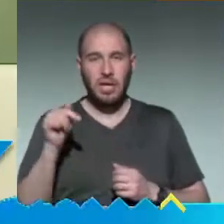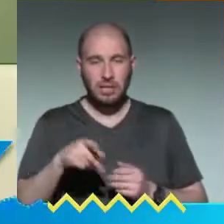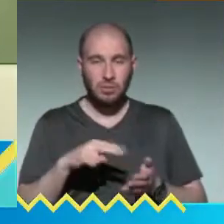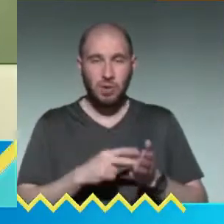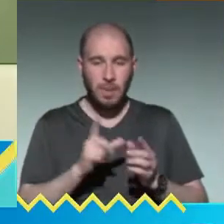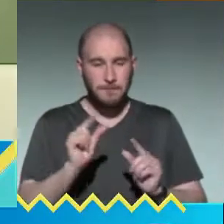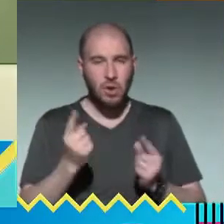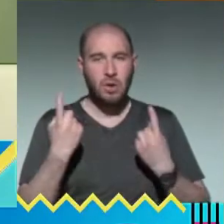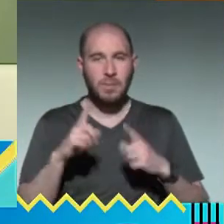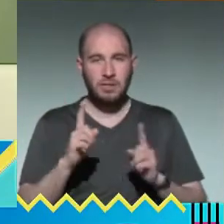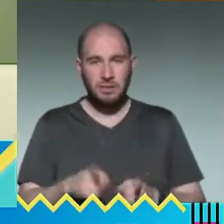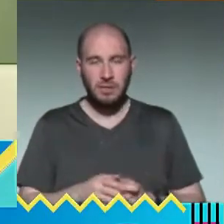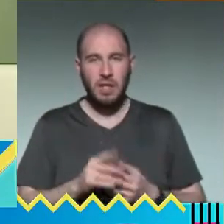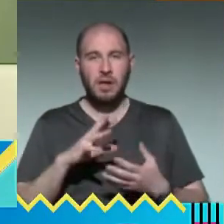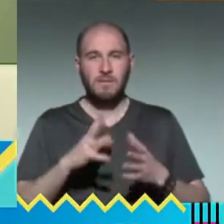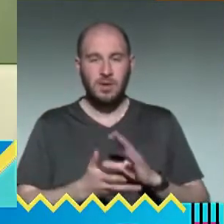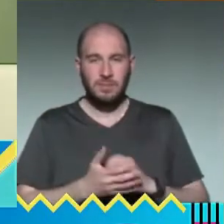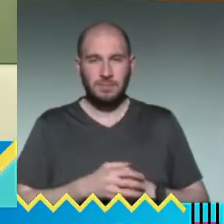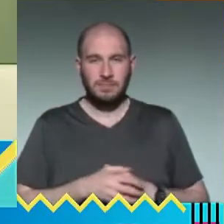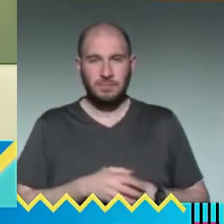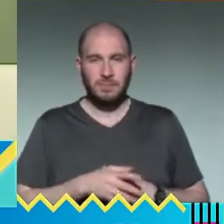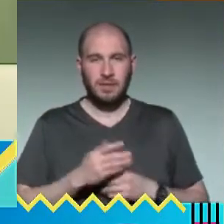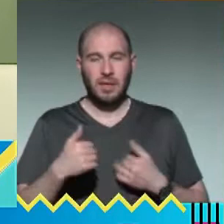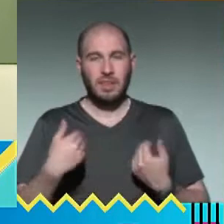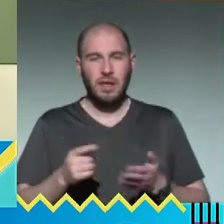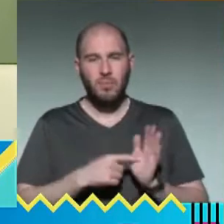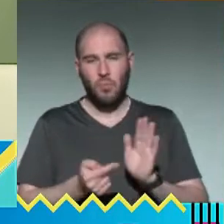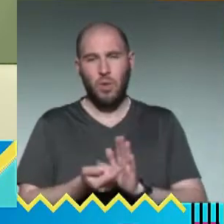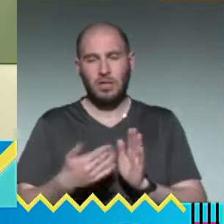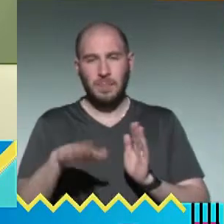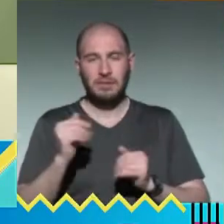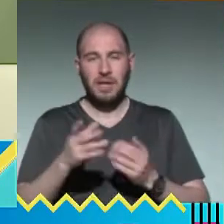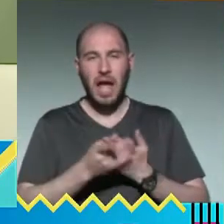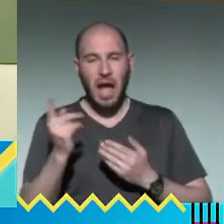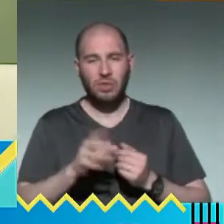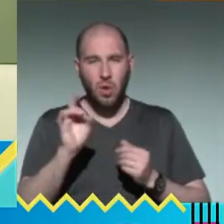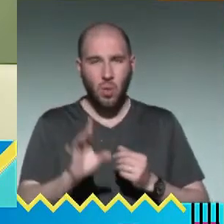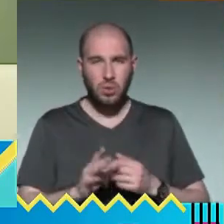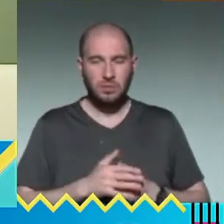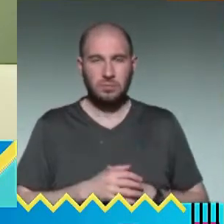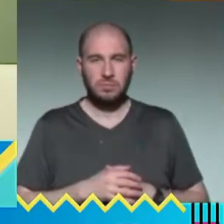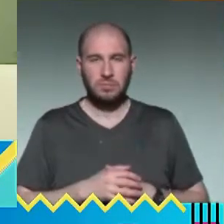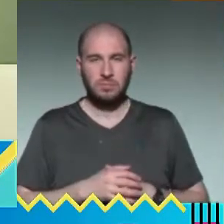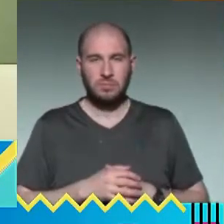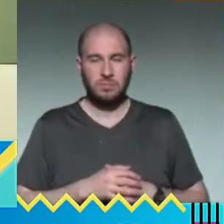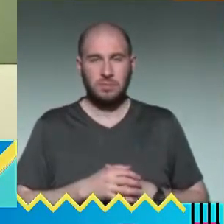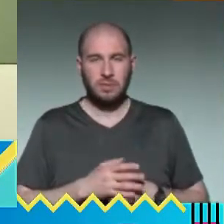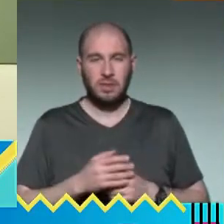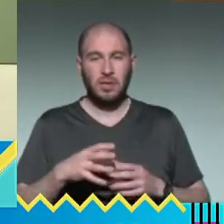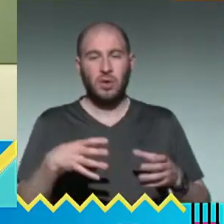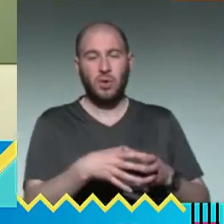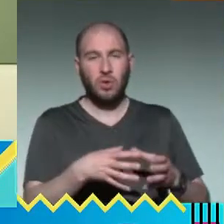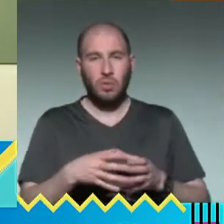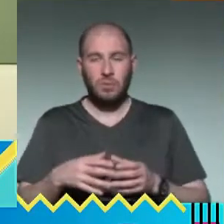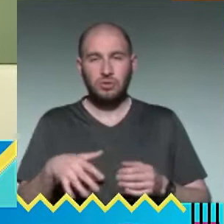impacta poco, pero también es una forma de darle mayor visibilidad, que el ajuste no solo lo está haciendo los sectores,